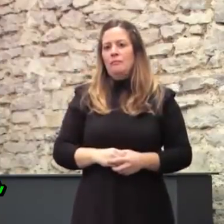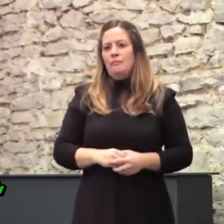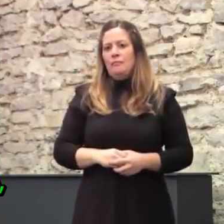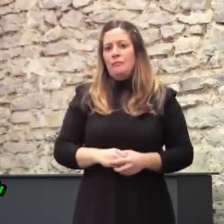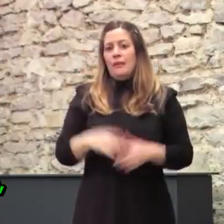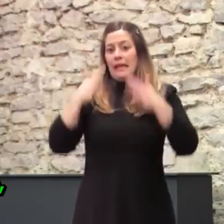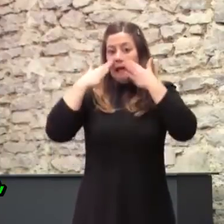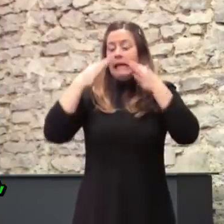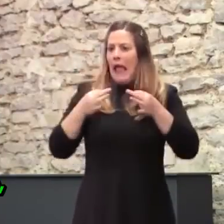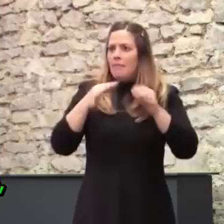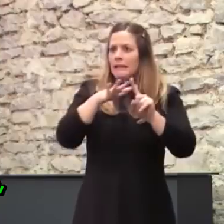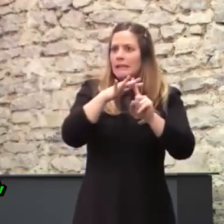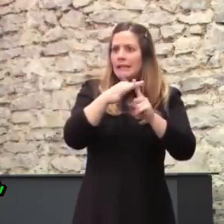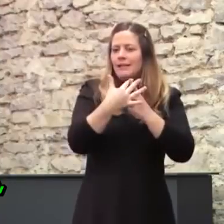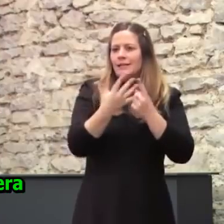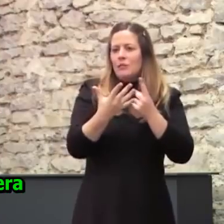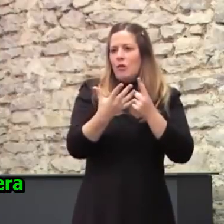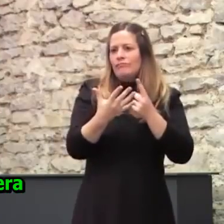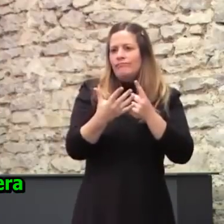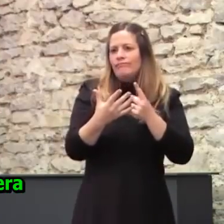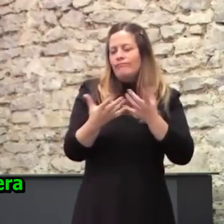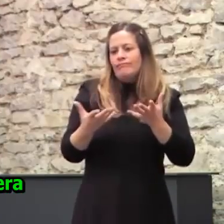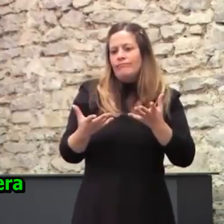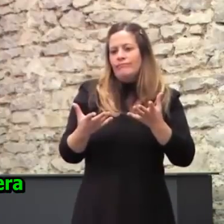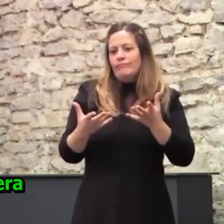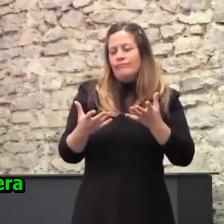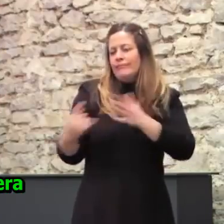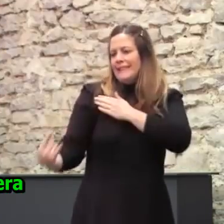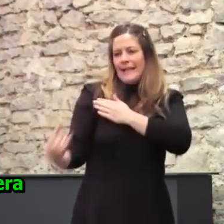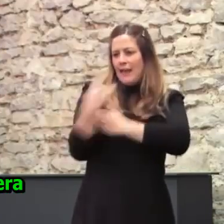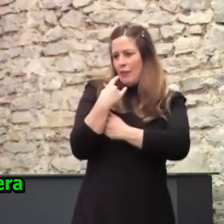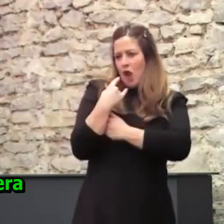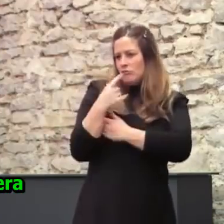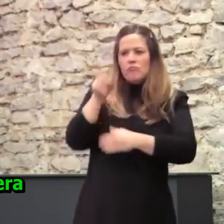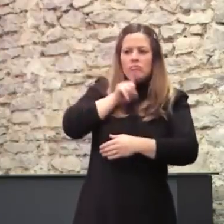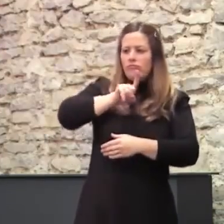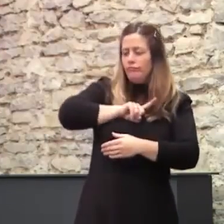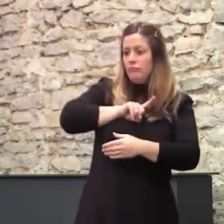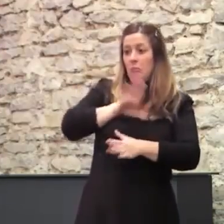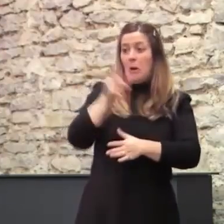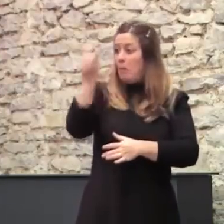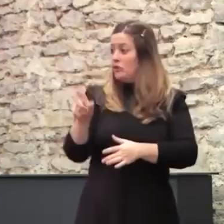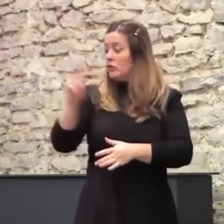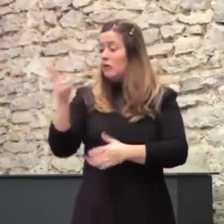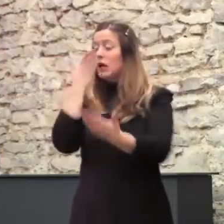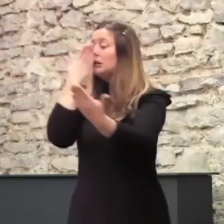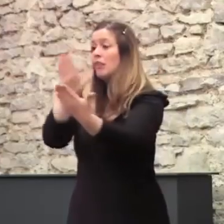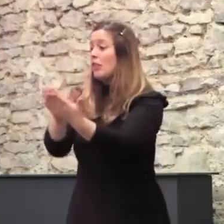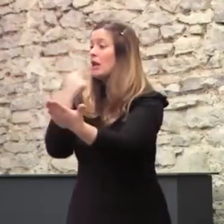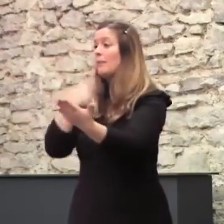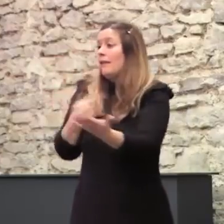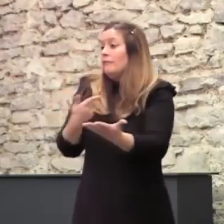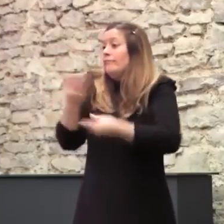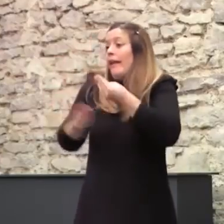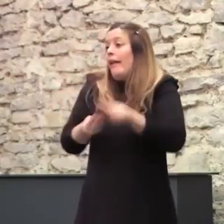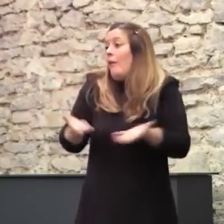Eso es lo que realmente nos duele, la traición, ¿vale? Pero cuando la otra persona es sincera contigo, pues ¿qué le vamos a hacer, no? Y con el tiempo, años